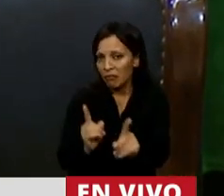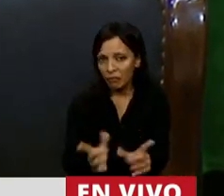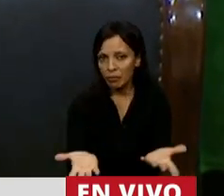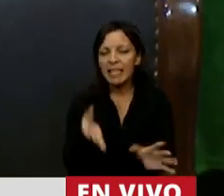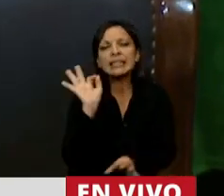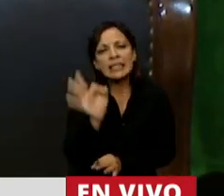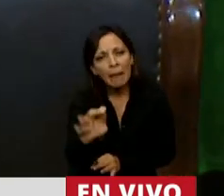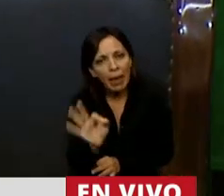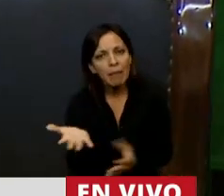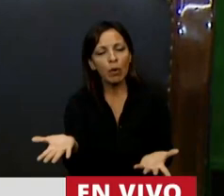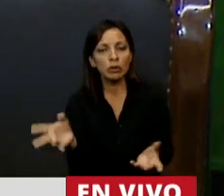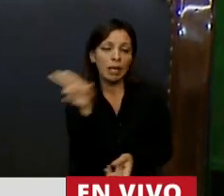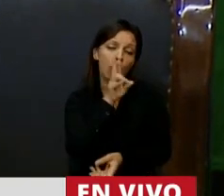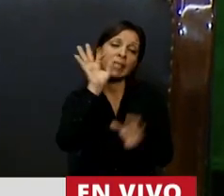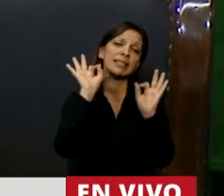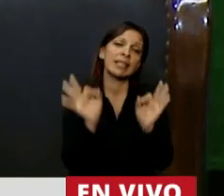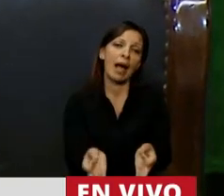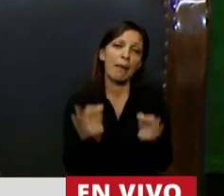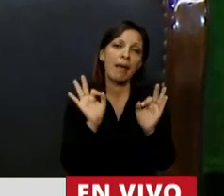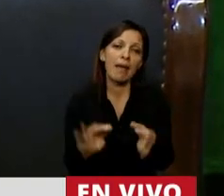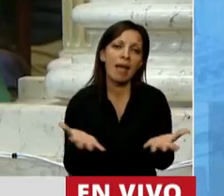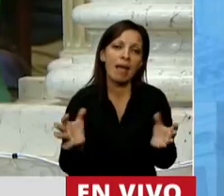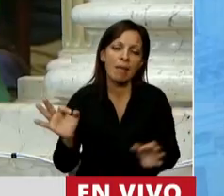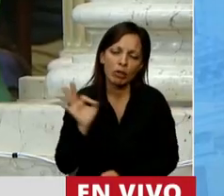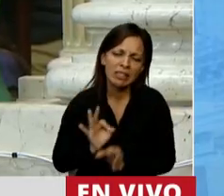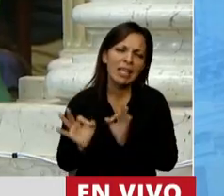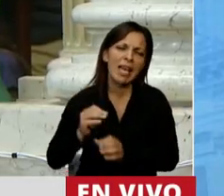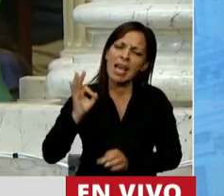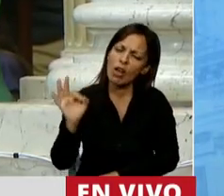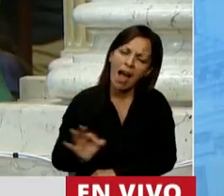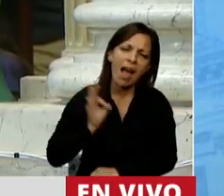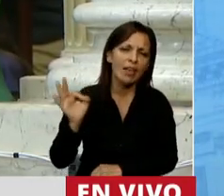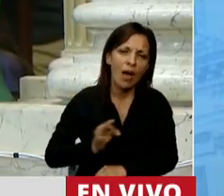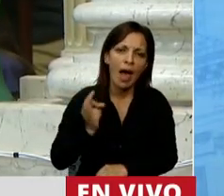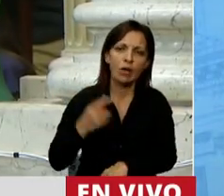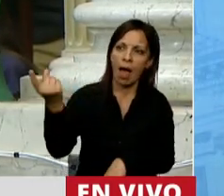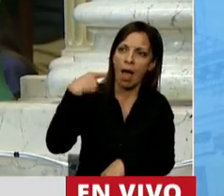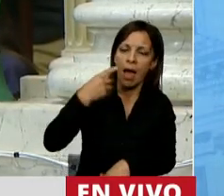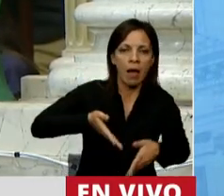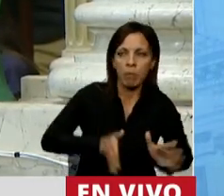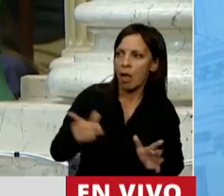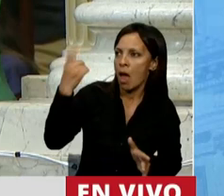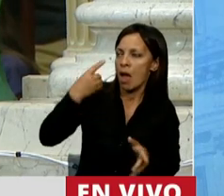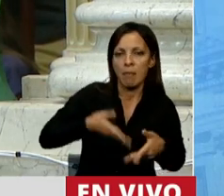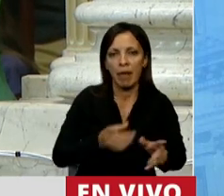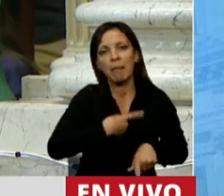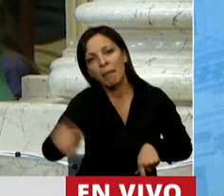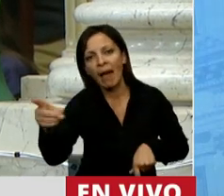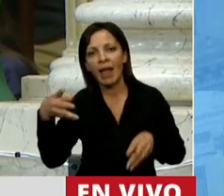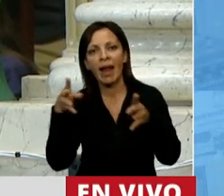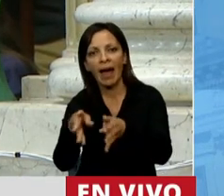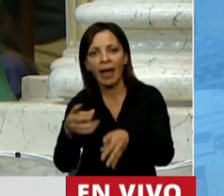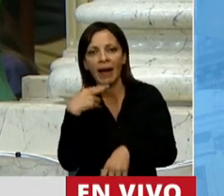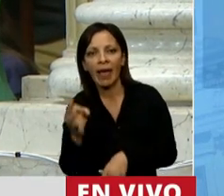sabemos perfectamente las mujeres, porque durante siglos nos obligaron a parir para mandar a nuestros hijos a la guerra.